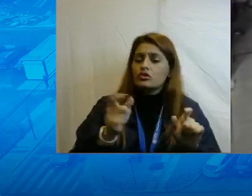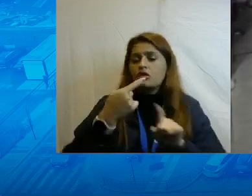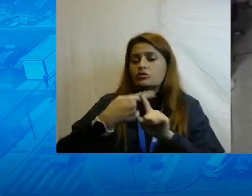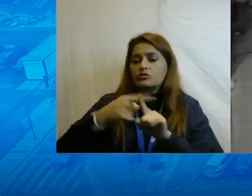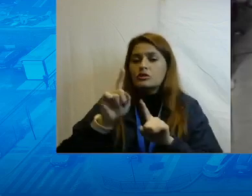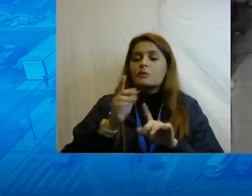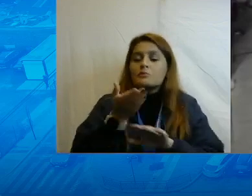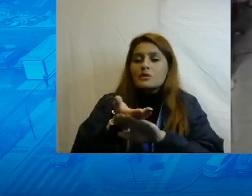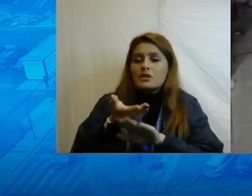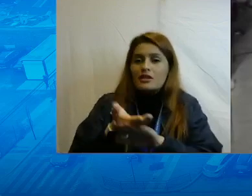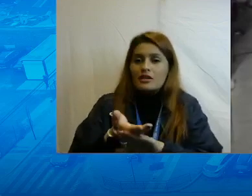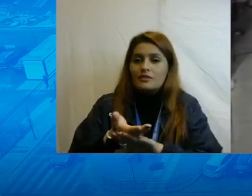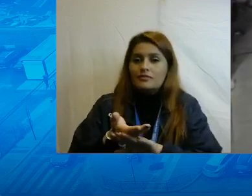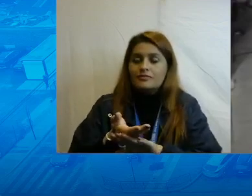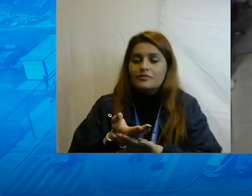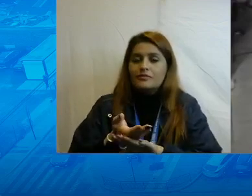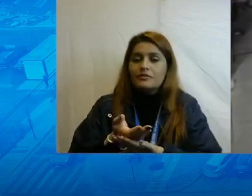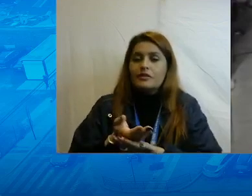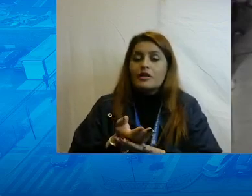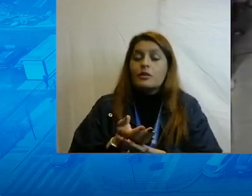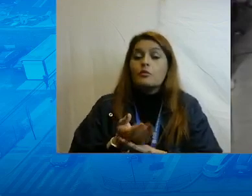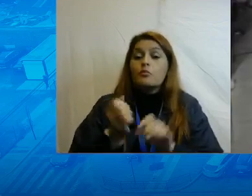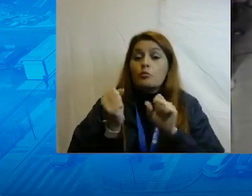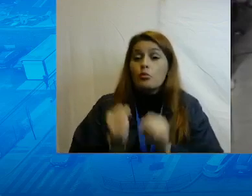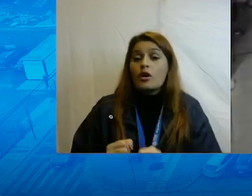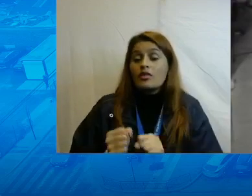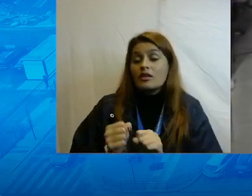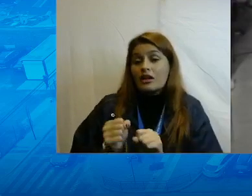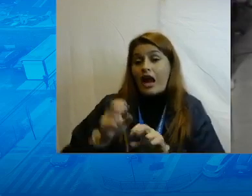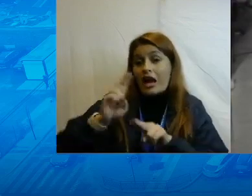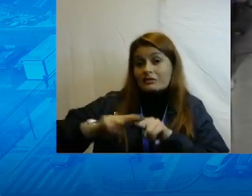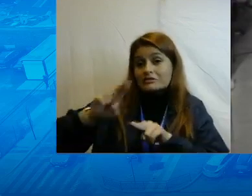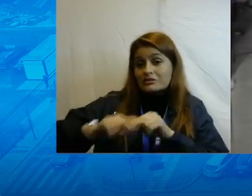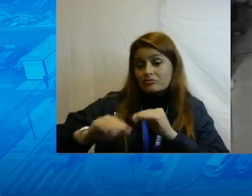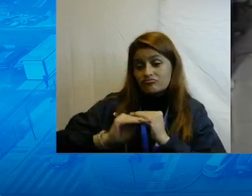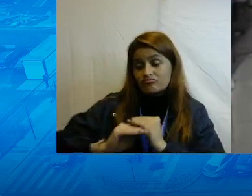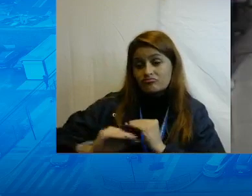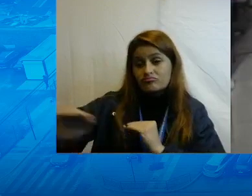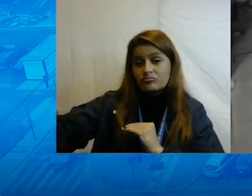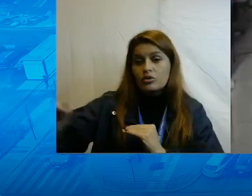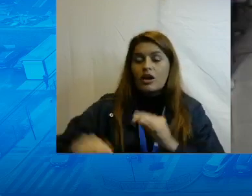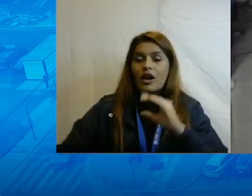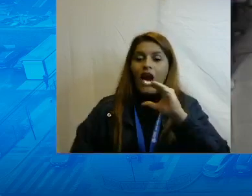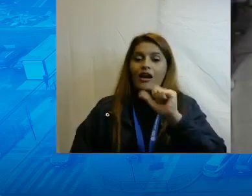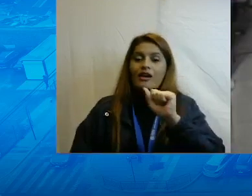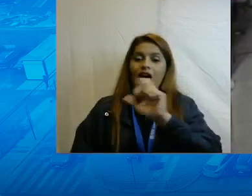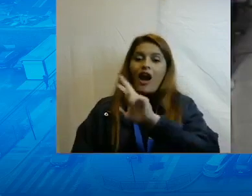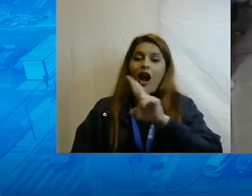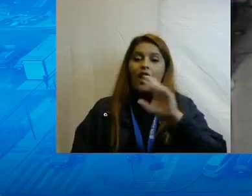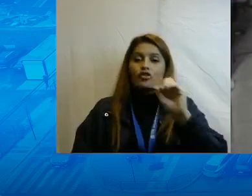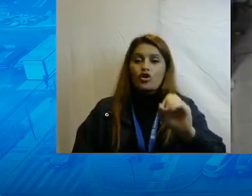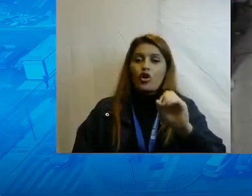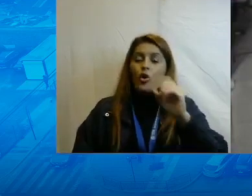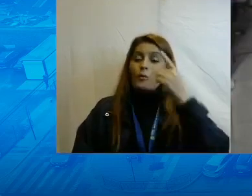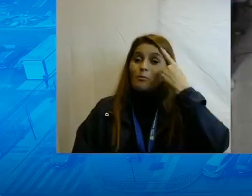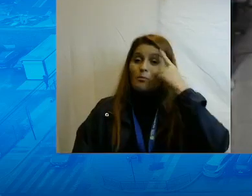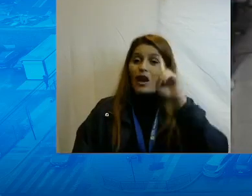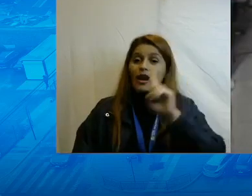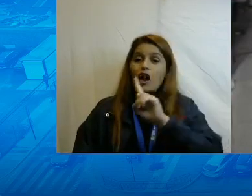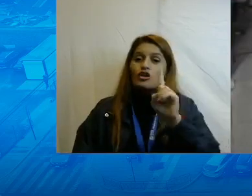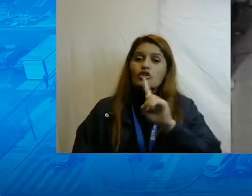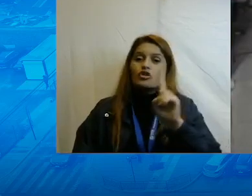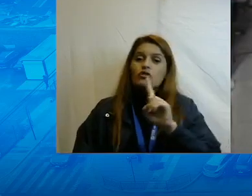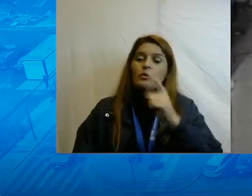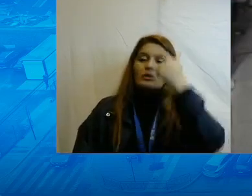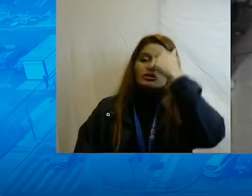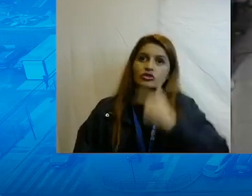colegas que han solicitado también que a lo mejor hay una inversión ahí y se pueda tener un carro de acercamiento, para no negar la posibilidad de